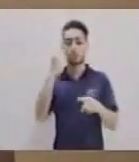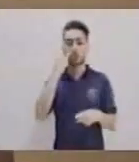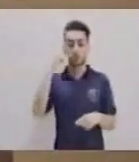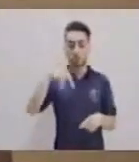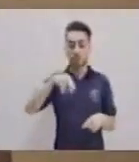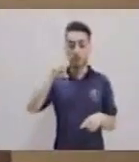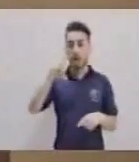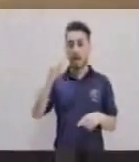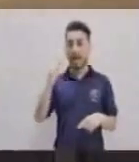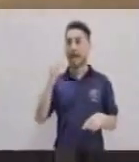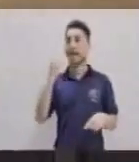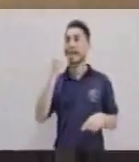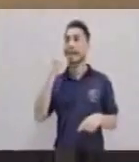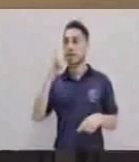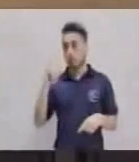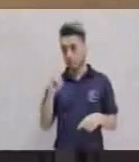xinca.